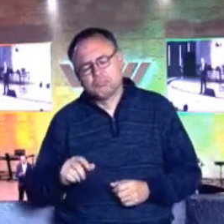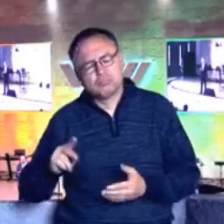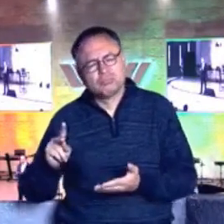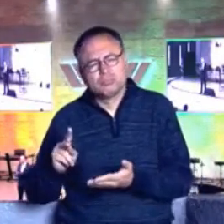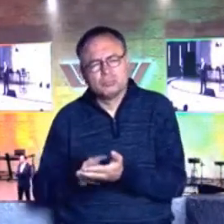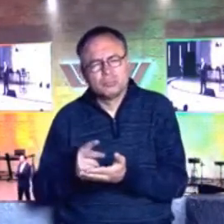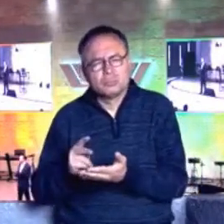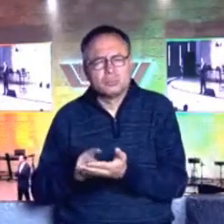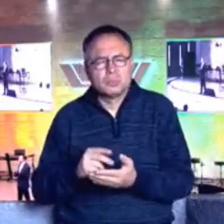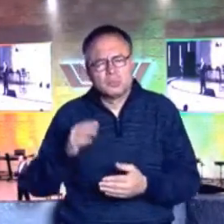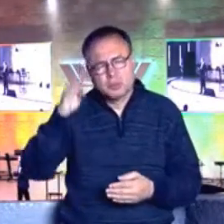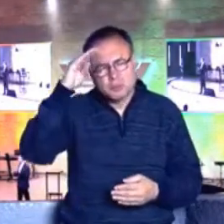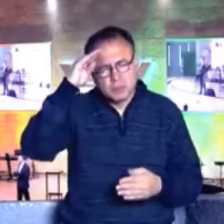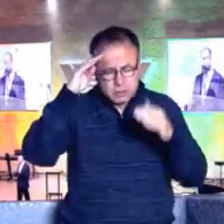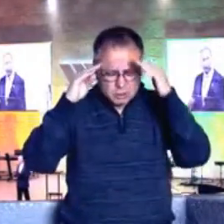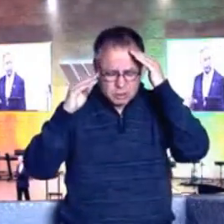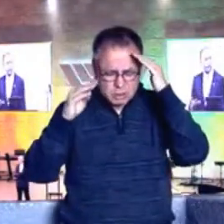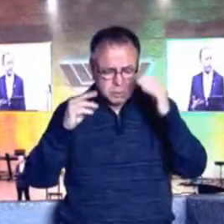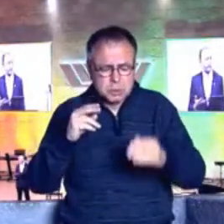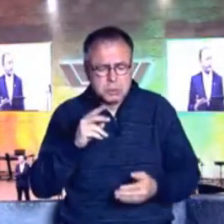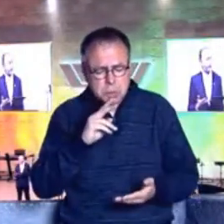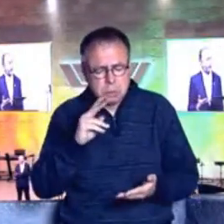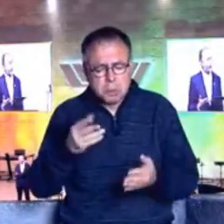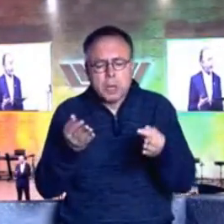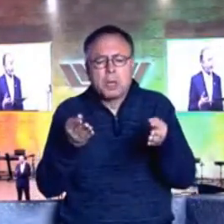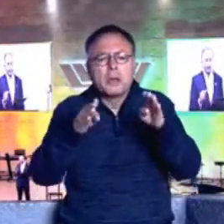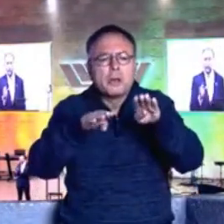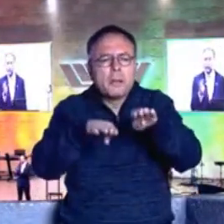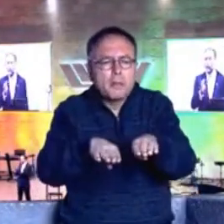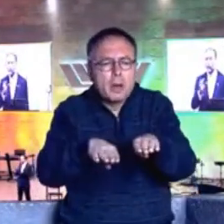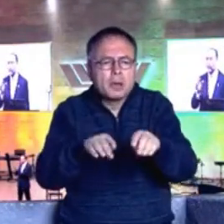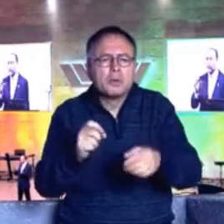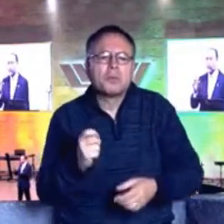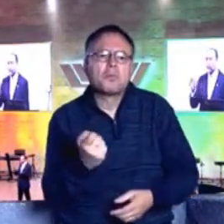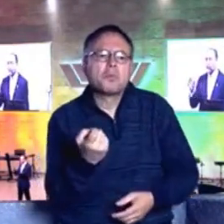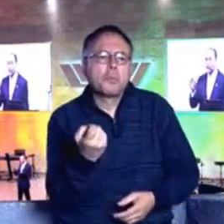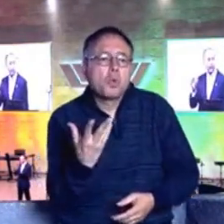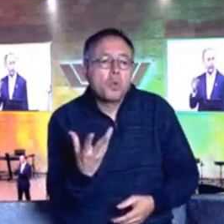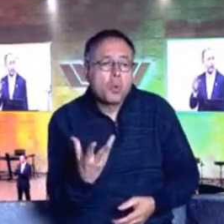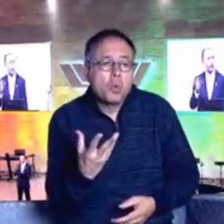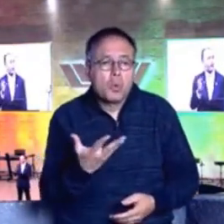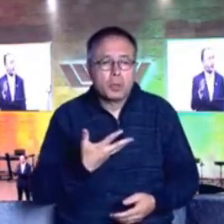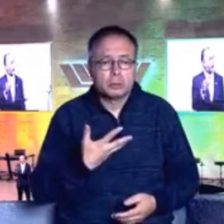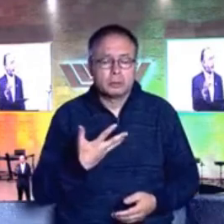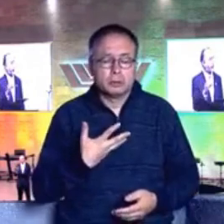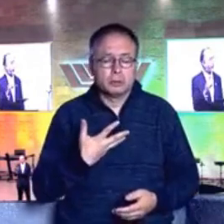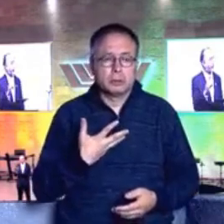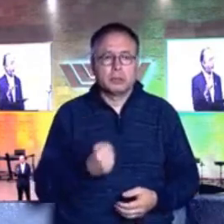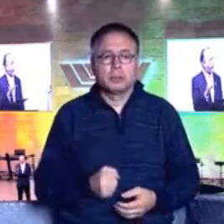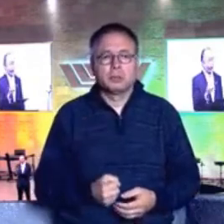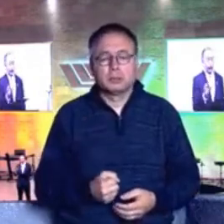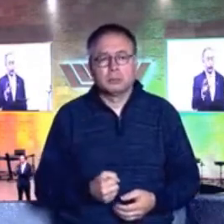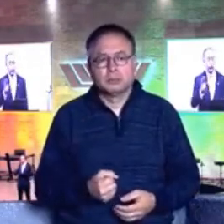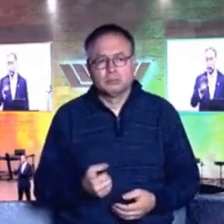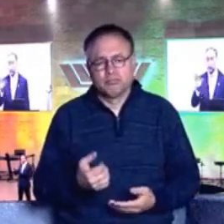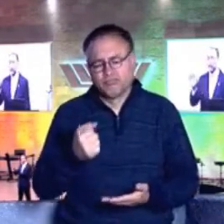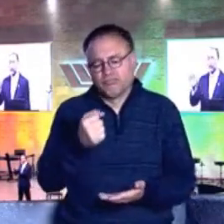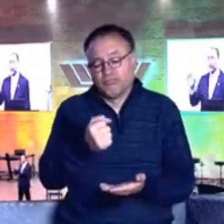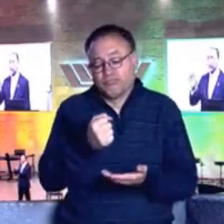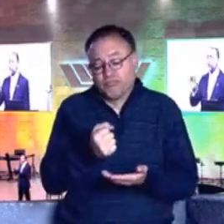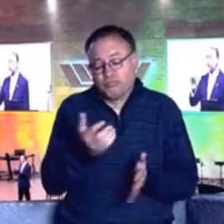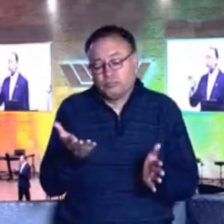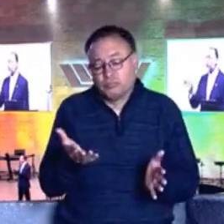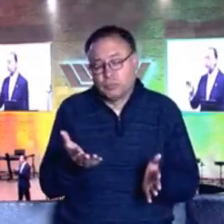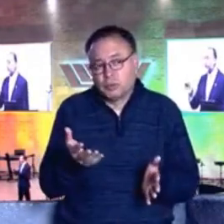el banco Cuánto dinero tengo y pensamos en ese medida en la provisión de Dios pero Dios muchas veces